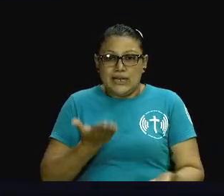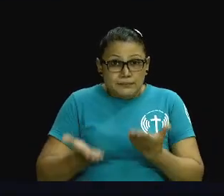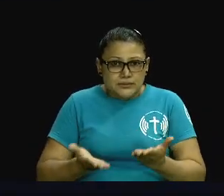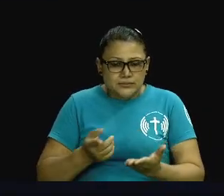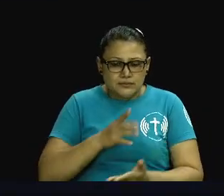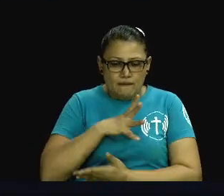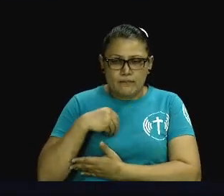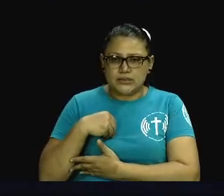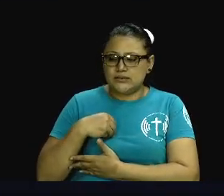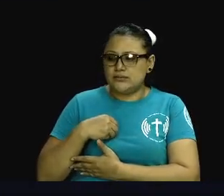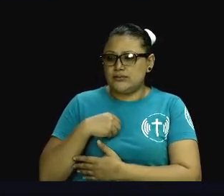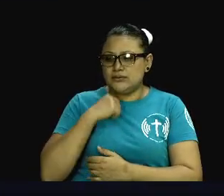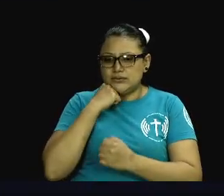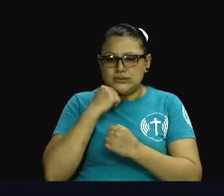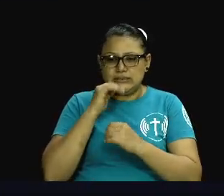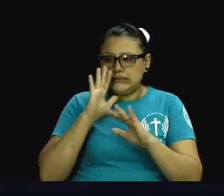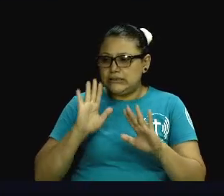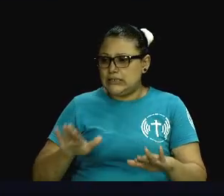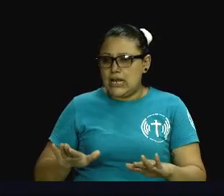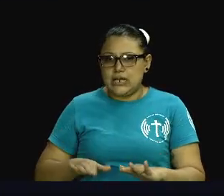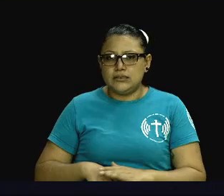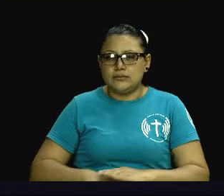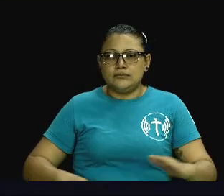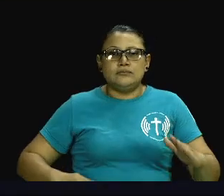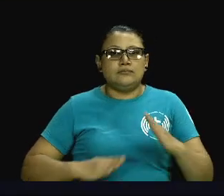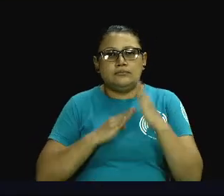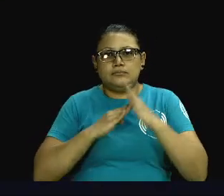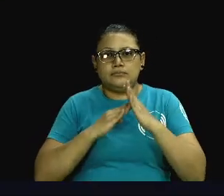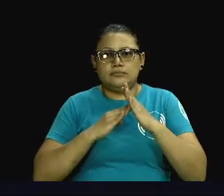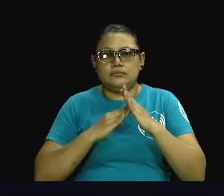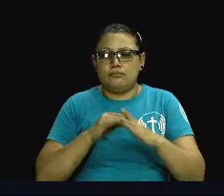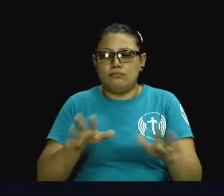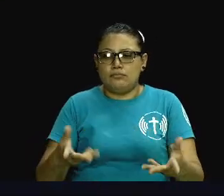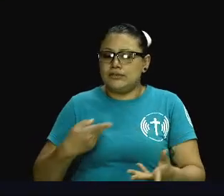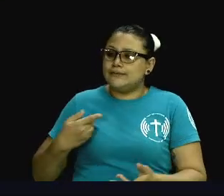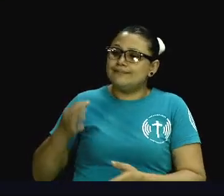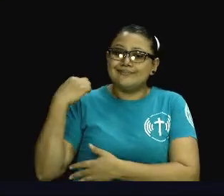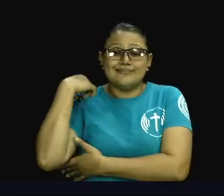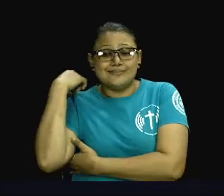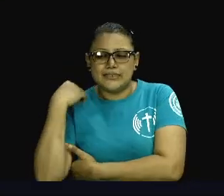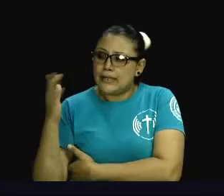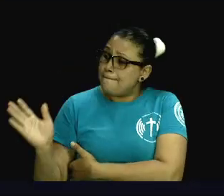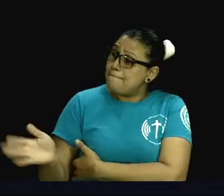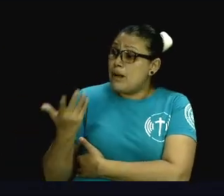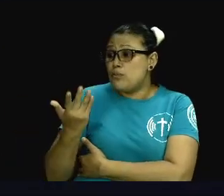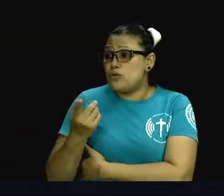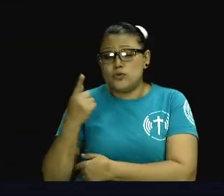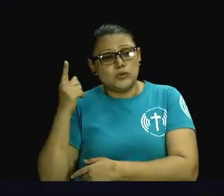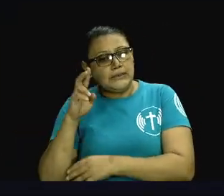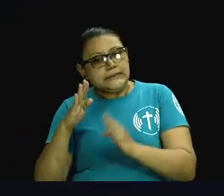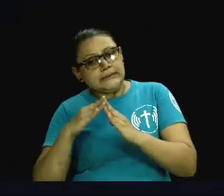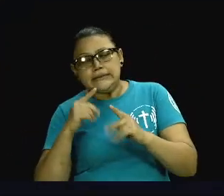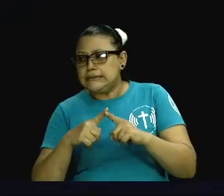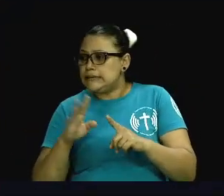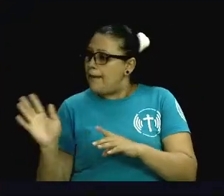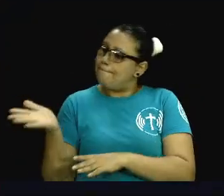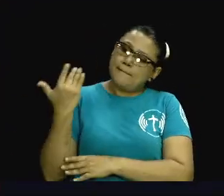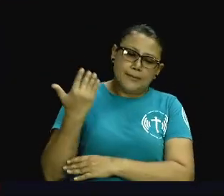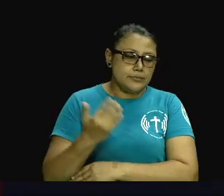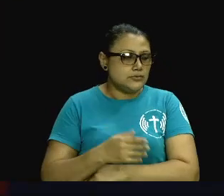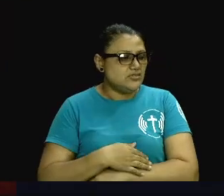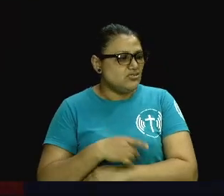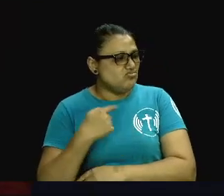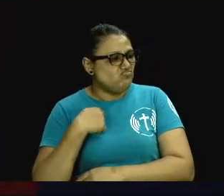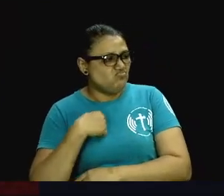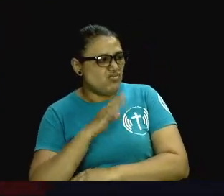iglesia ay no es que muy aburrido vamos a la iglesia porque hay palabra para cada uno que pasa